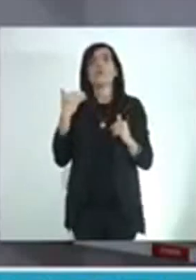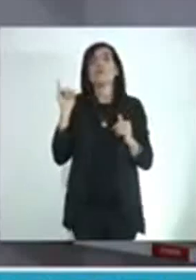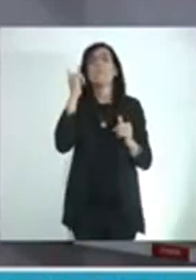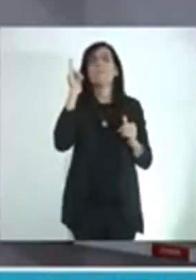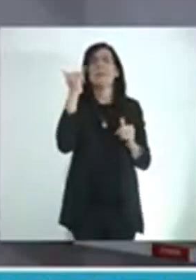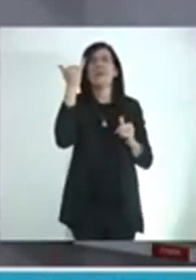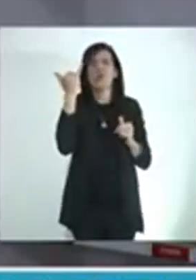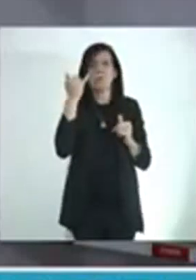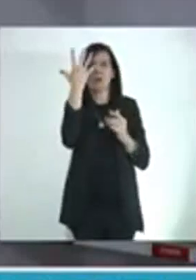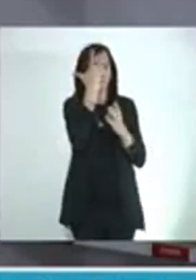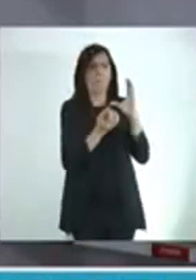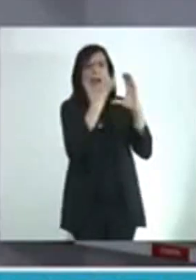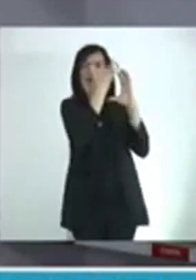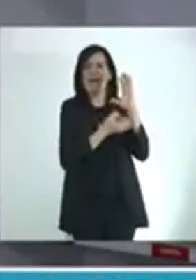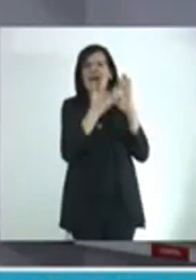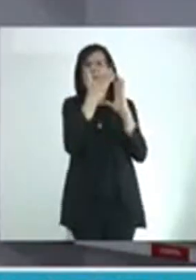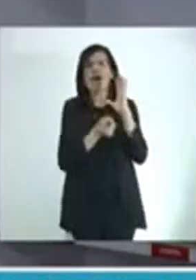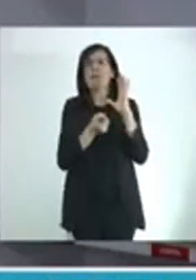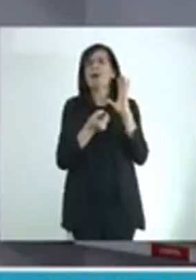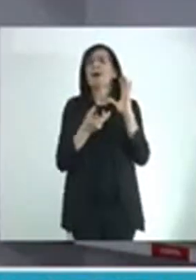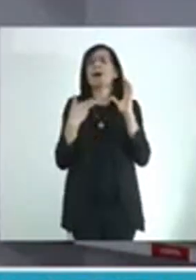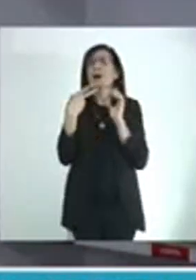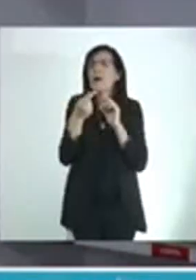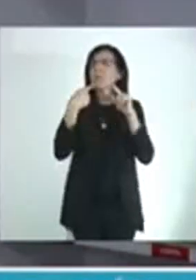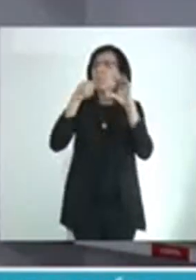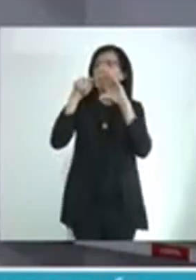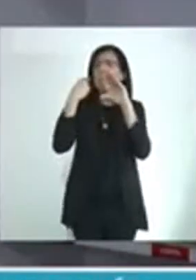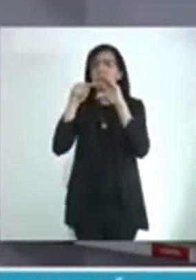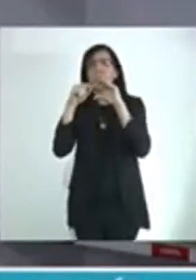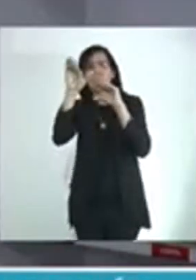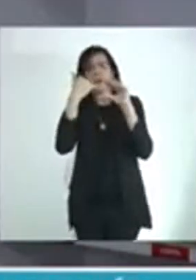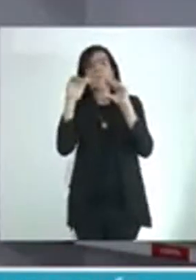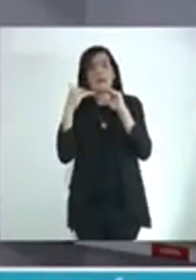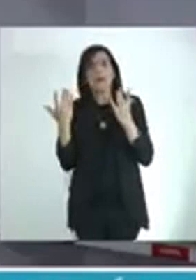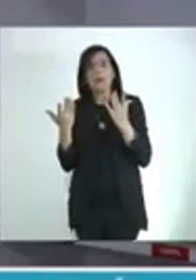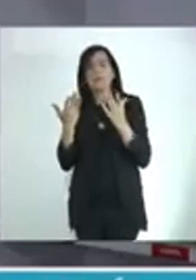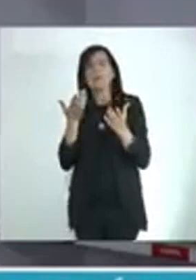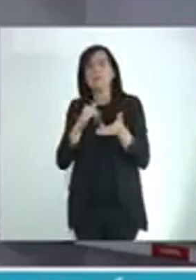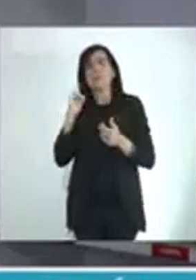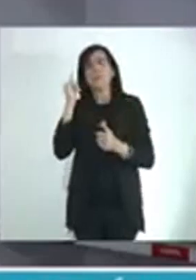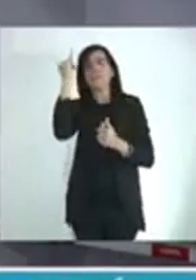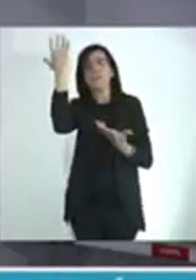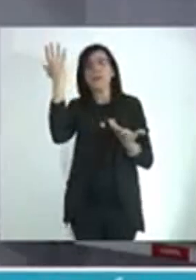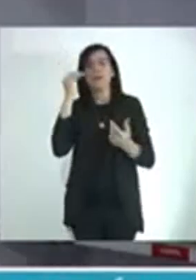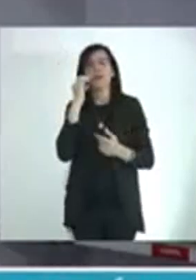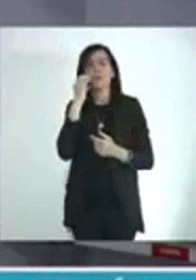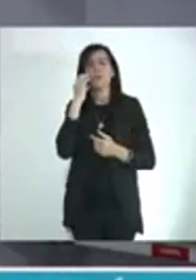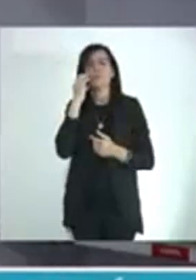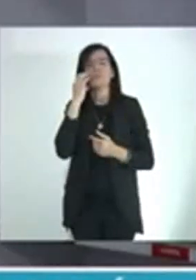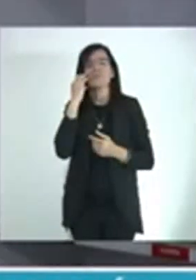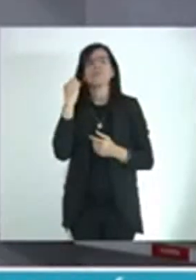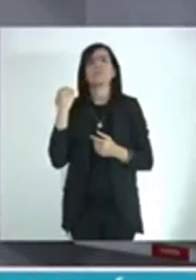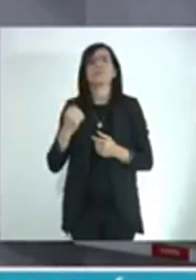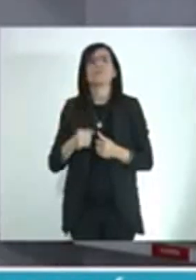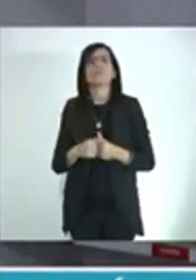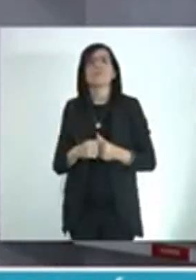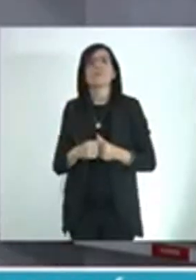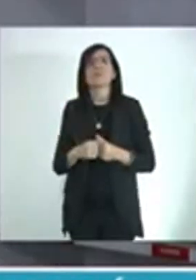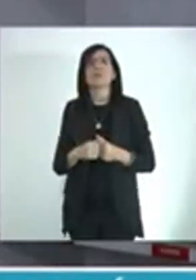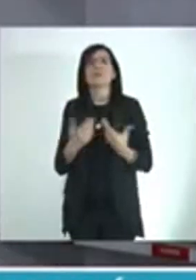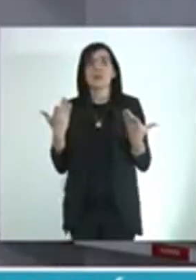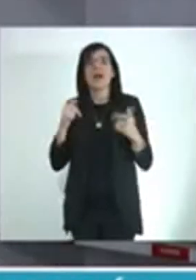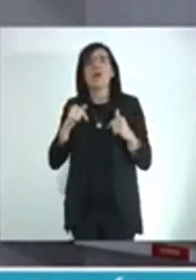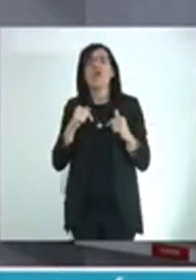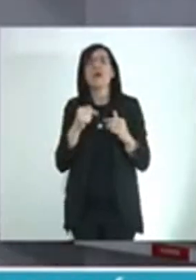herramientas que vamos obteniendo en el día a día y sobre todo en la capacitación que estamos teniendo hoy. Amigos, vamos a